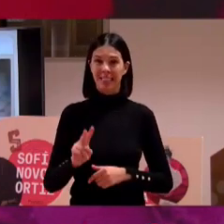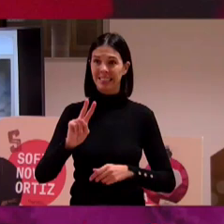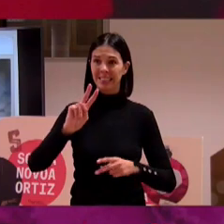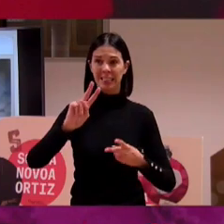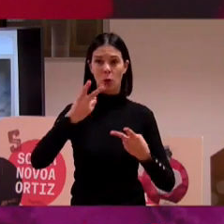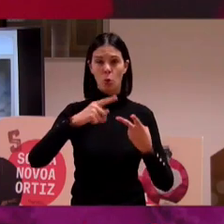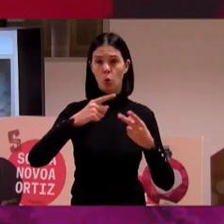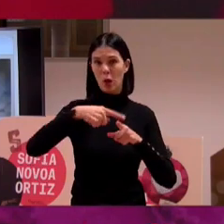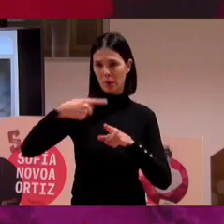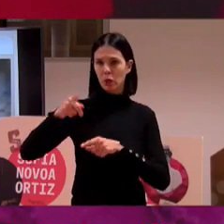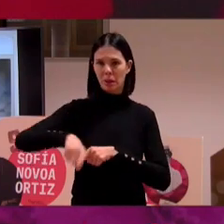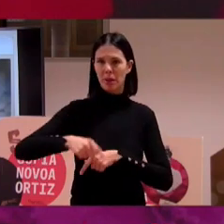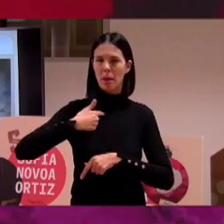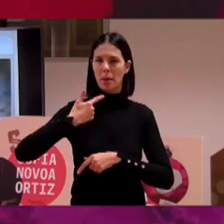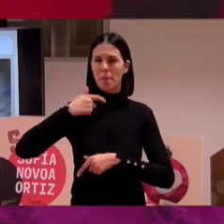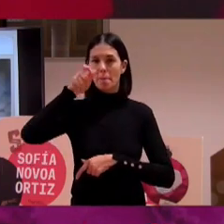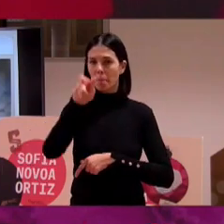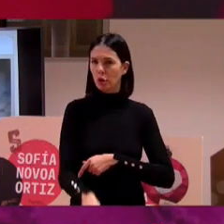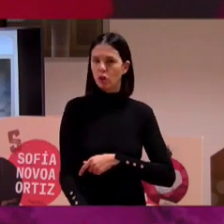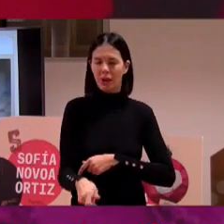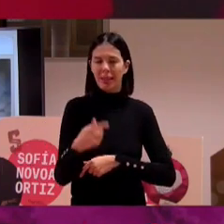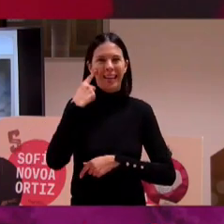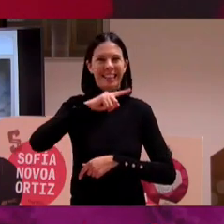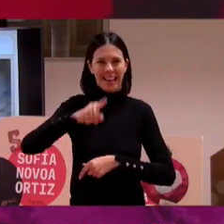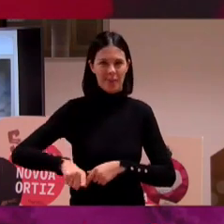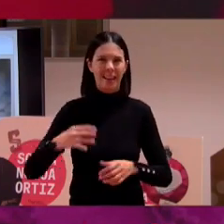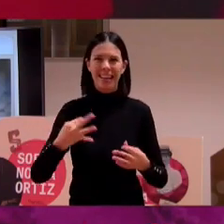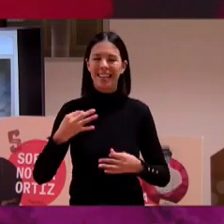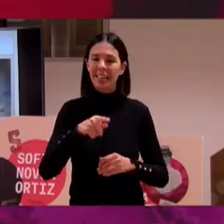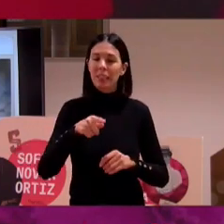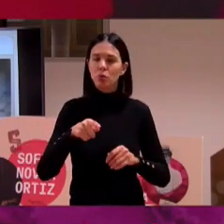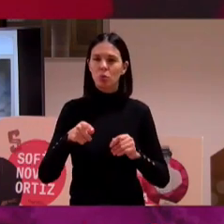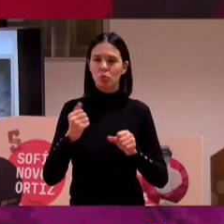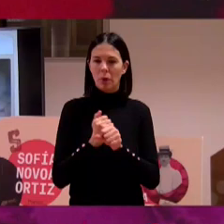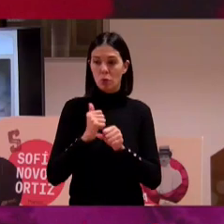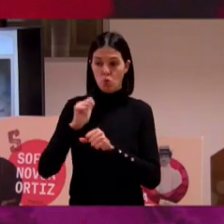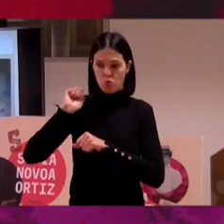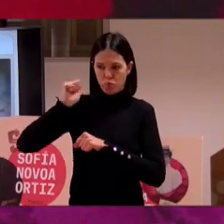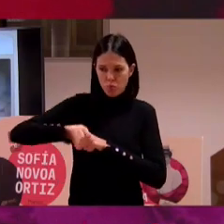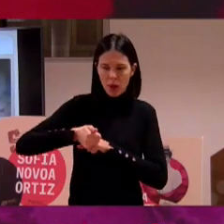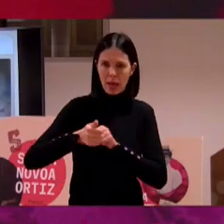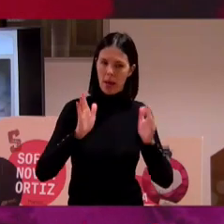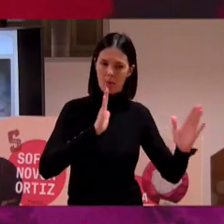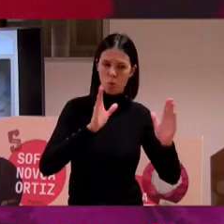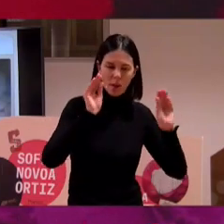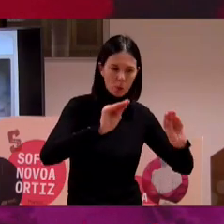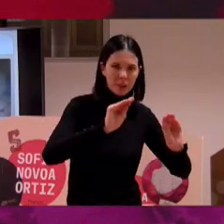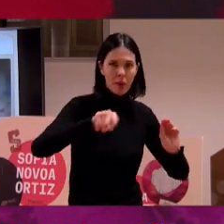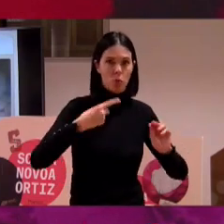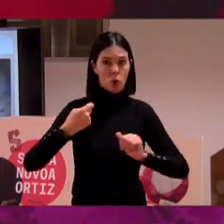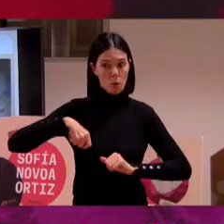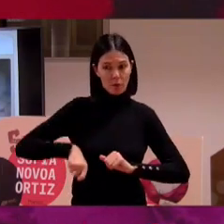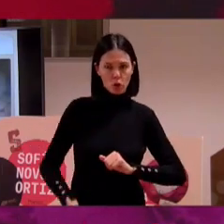elemento que a converte nun personaxe excepcional e atractivo é o feito de que a súa trayectoria, tanto na etapa formativa como na